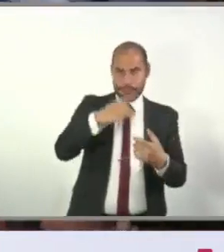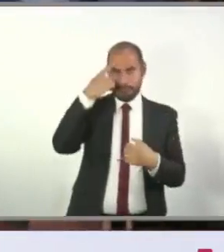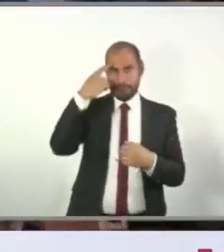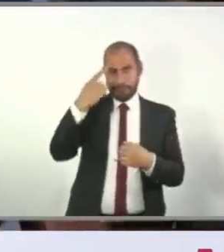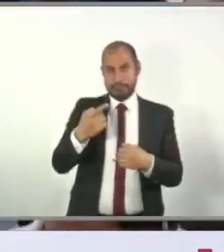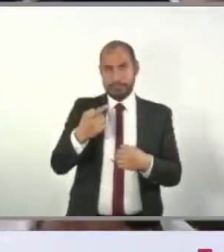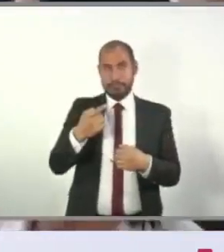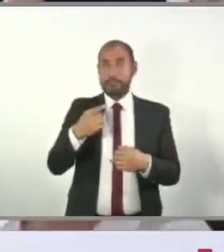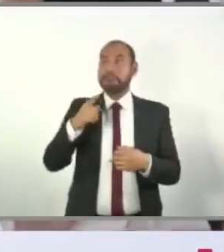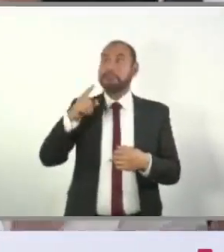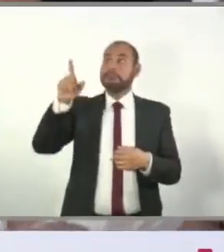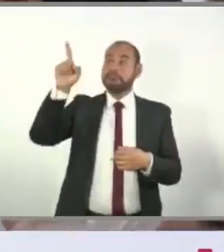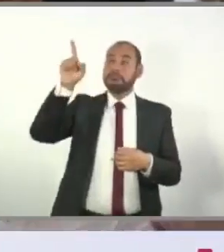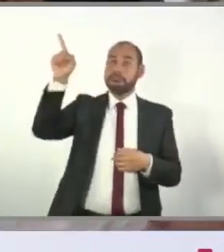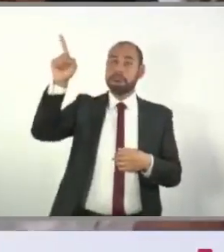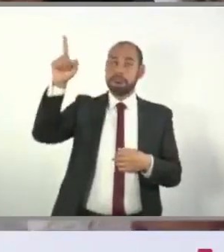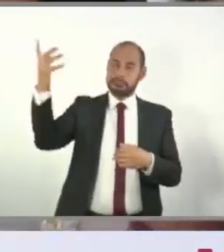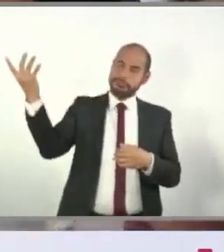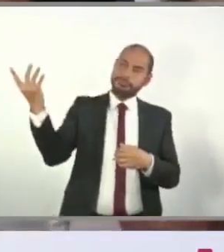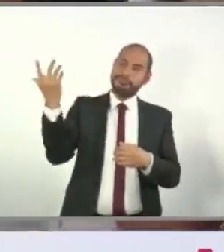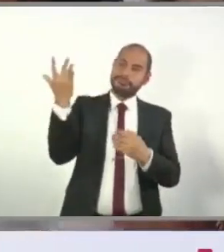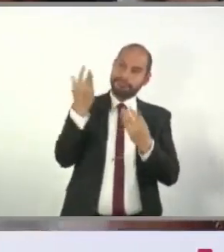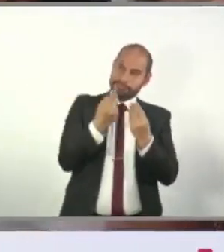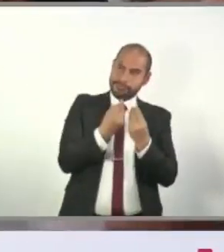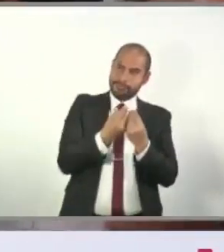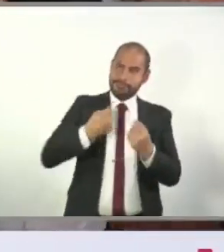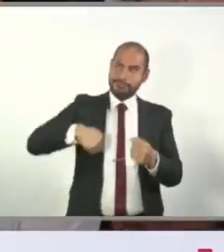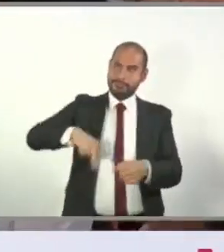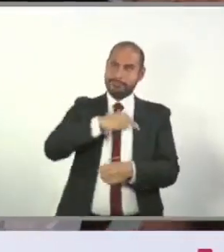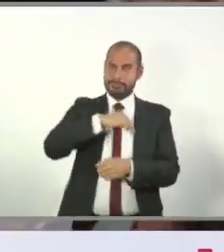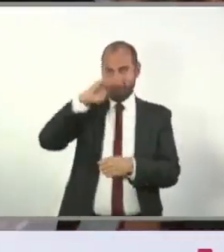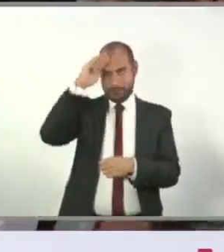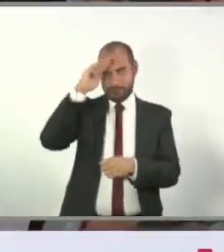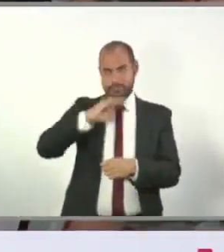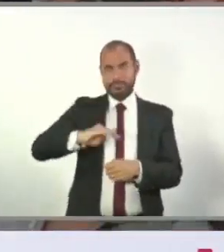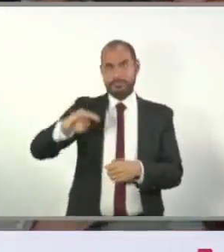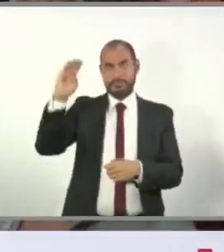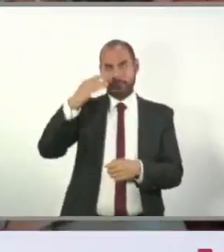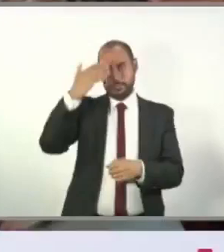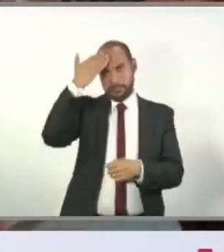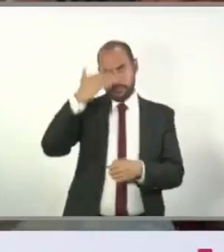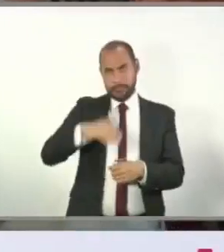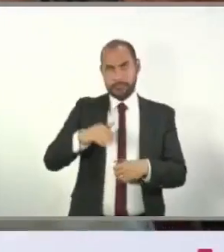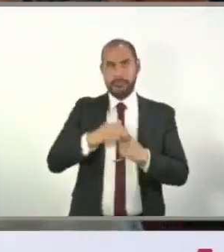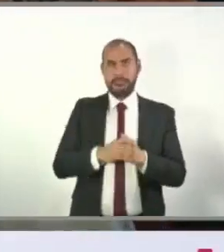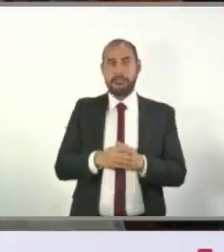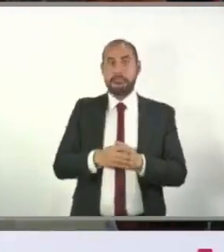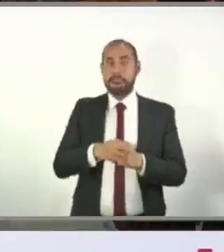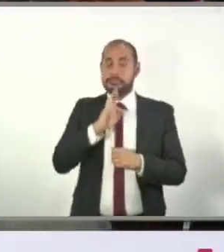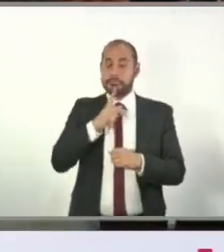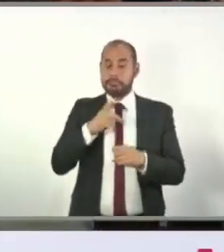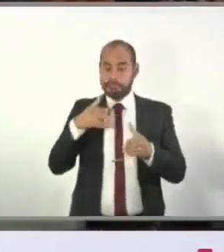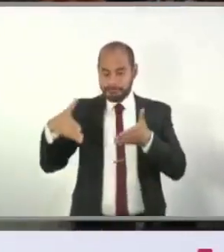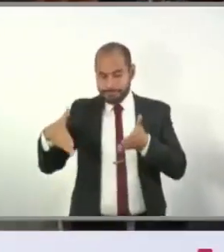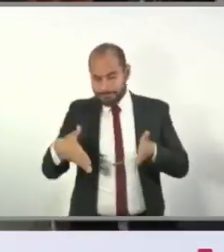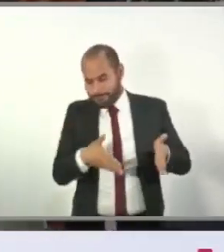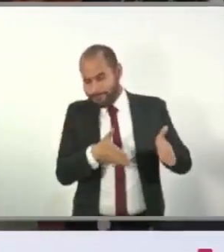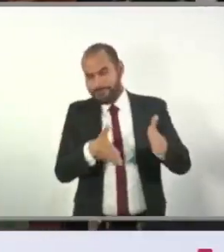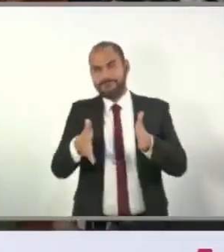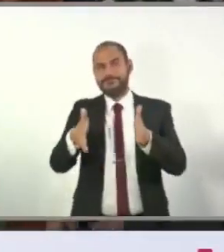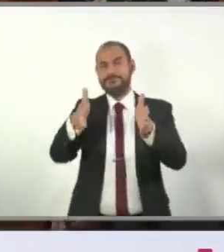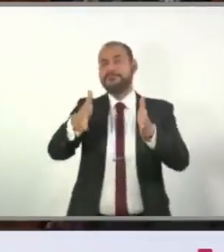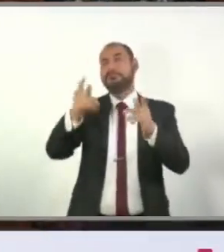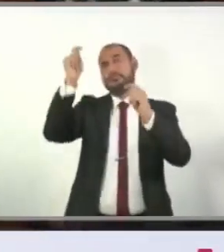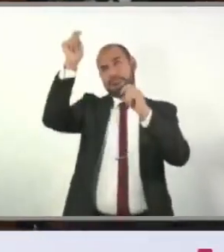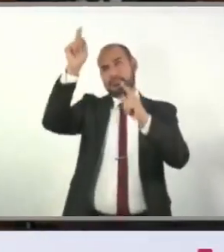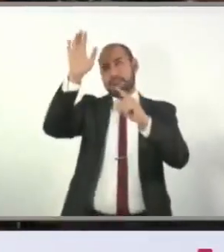tú estás con nosotros, Señor. Sabemos que nos has puesto en el mejor camino.